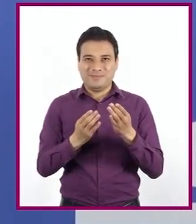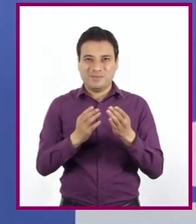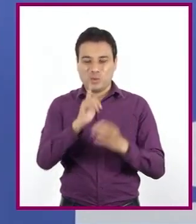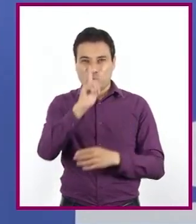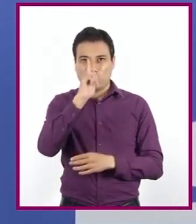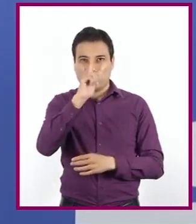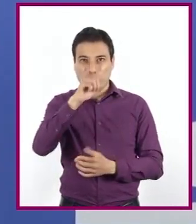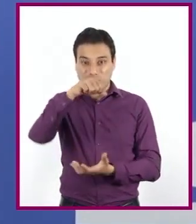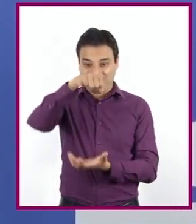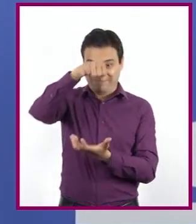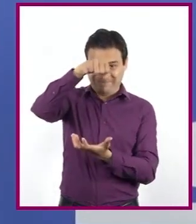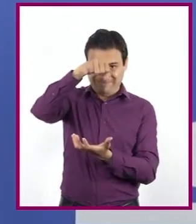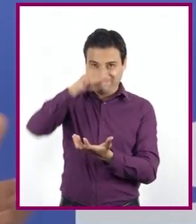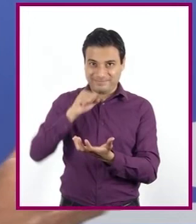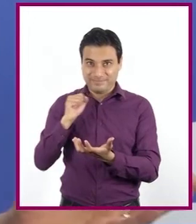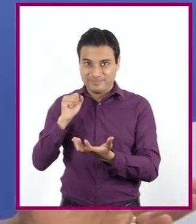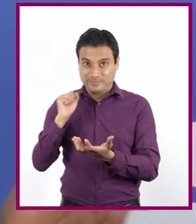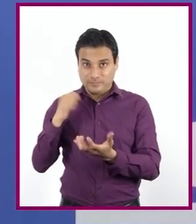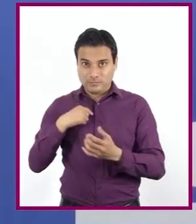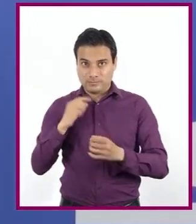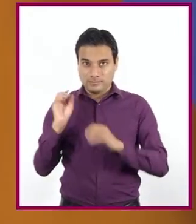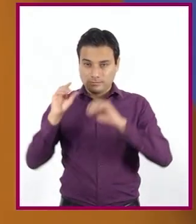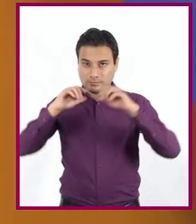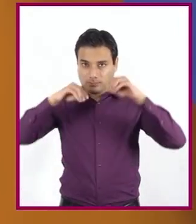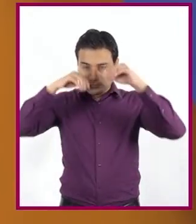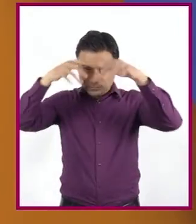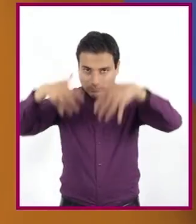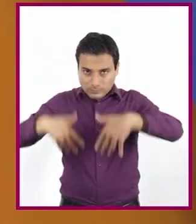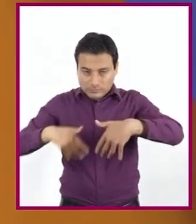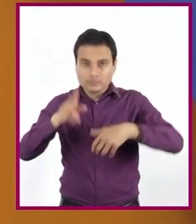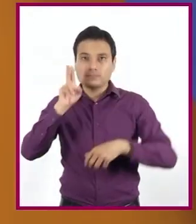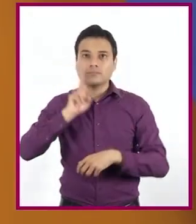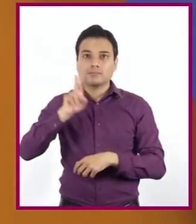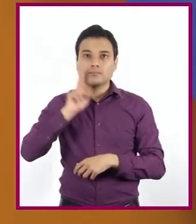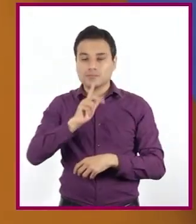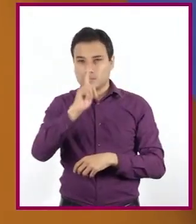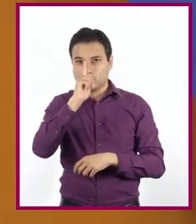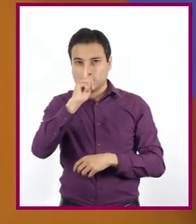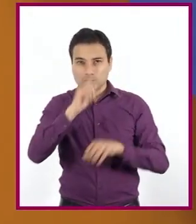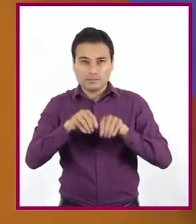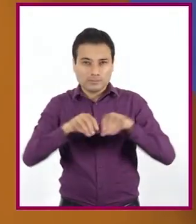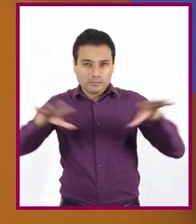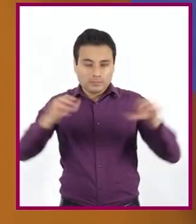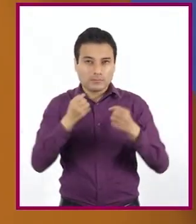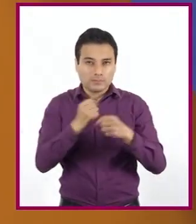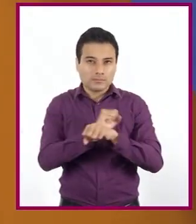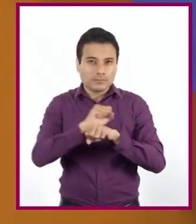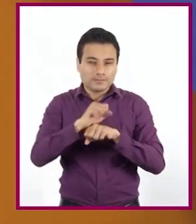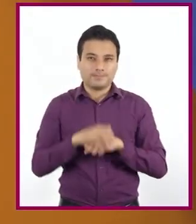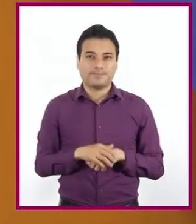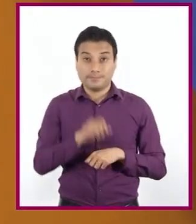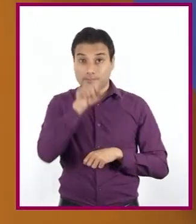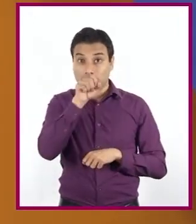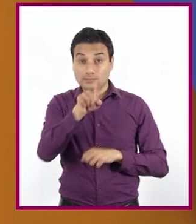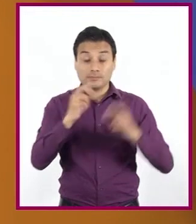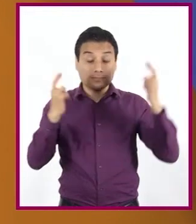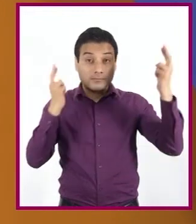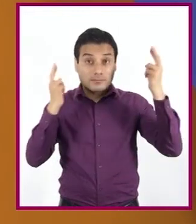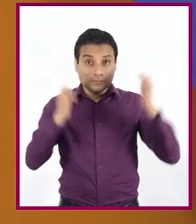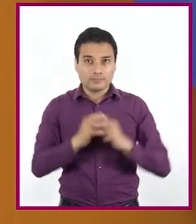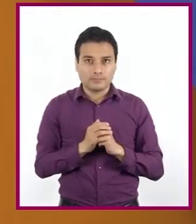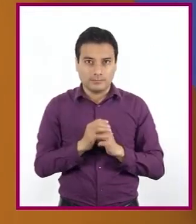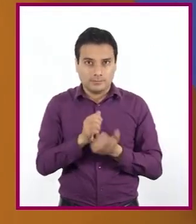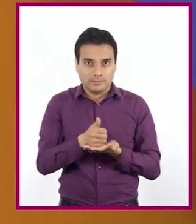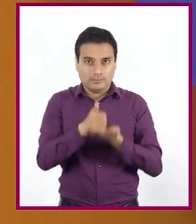calidad en el color y la intensidad se modifica. Y según lo entendido, la música de fondo también nos ayuda